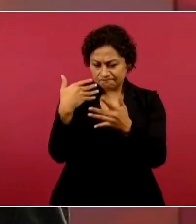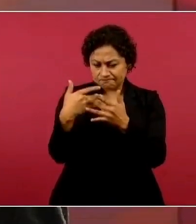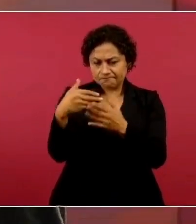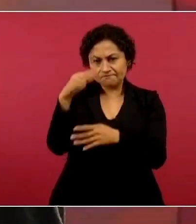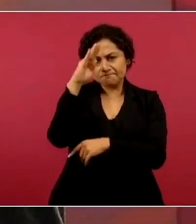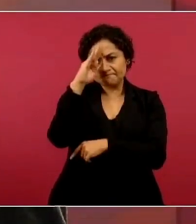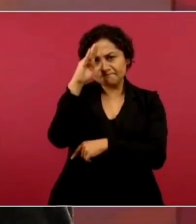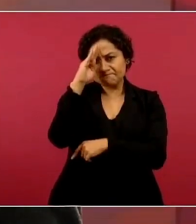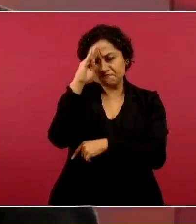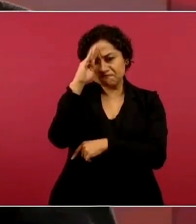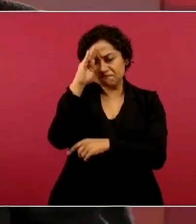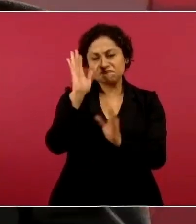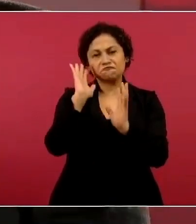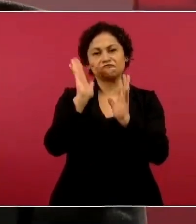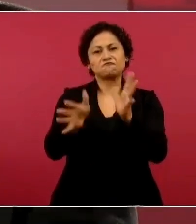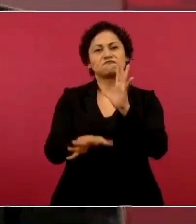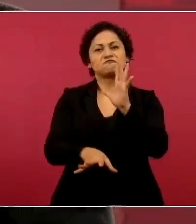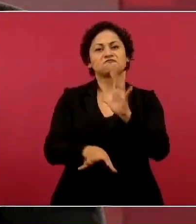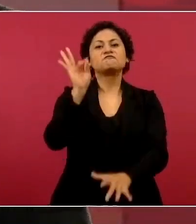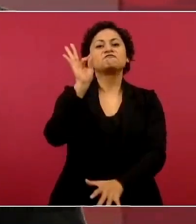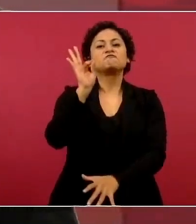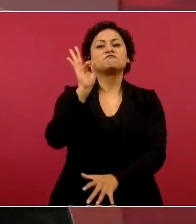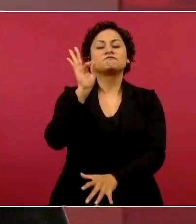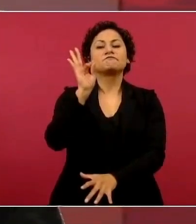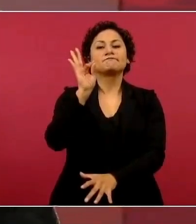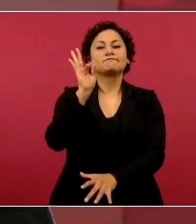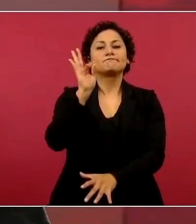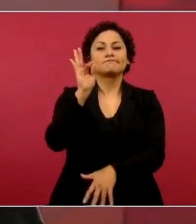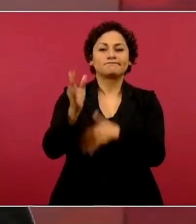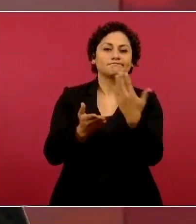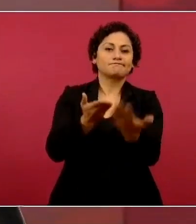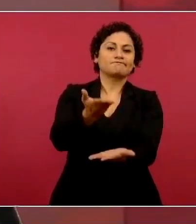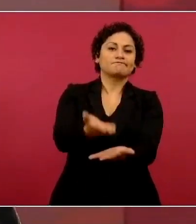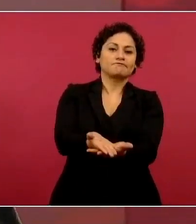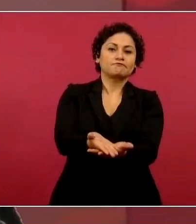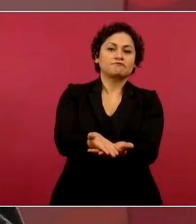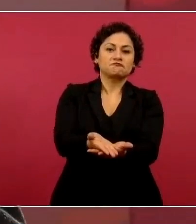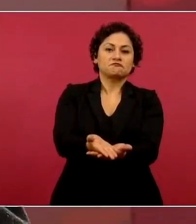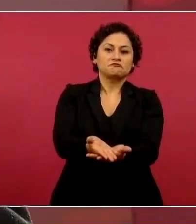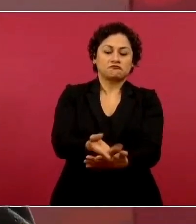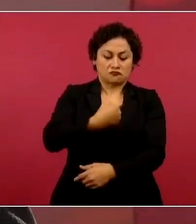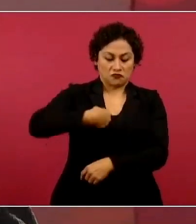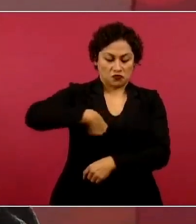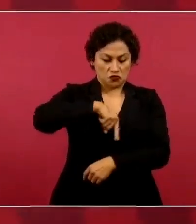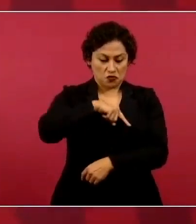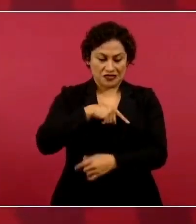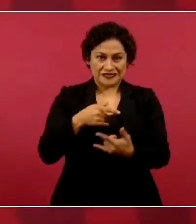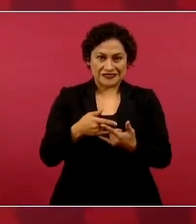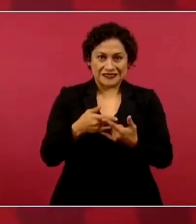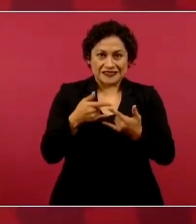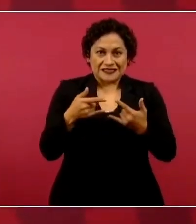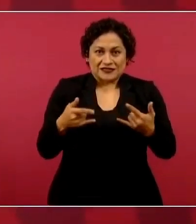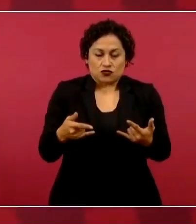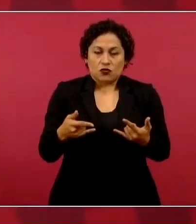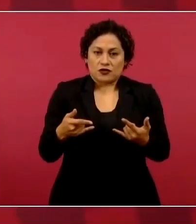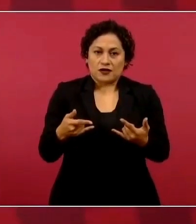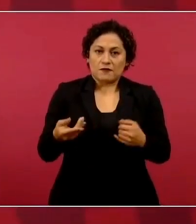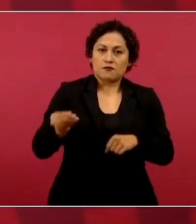llegué a la conclusión de proponer que lo nuestro se conozca como humanismo